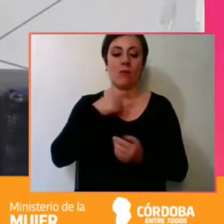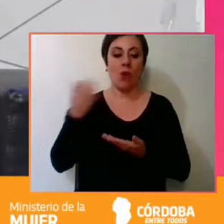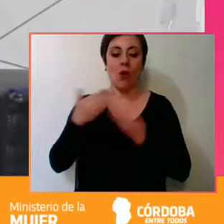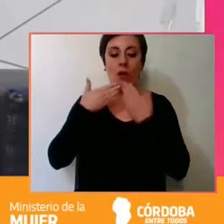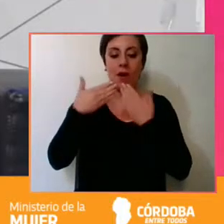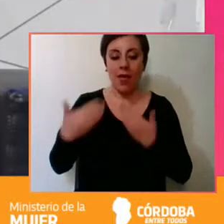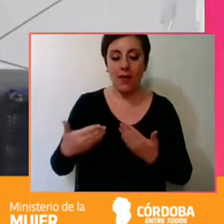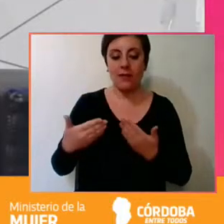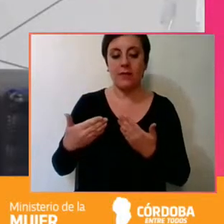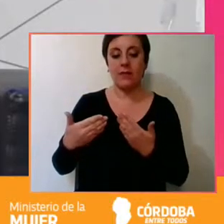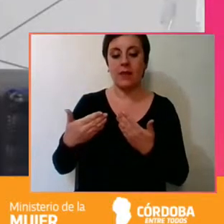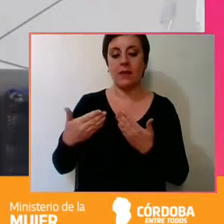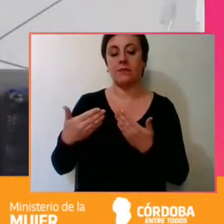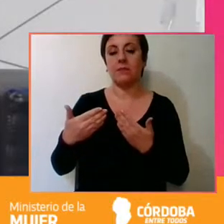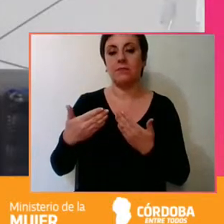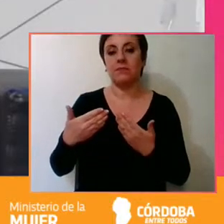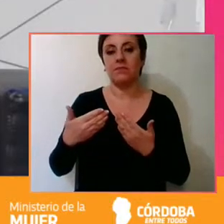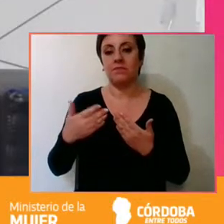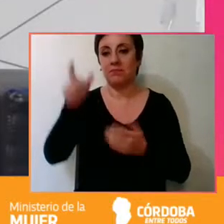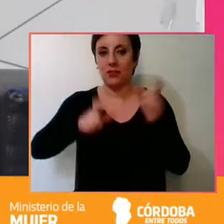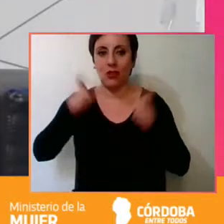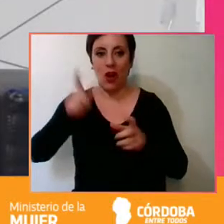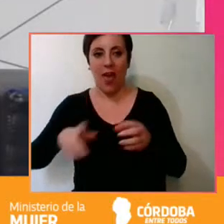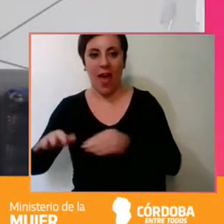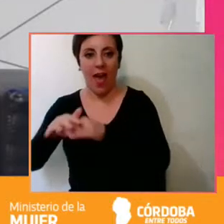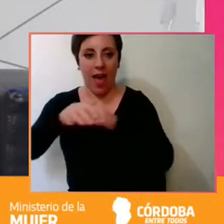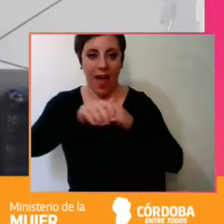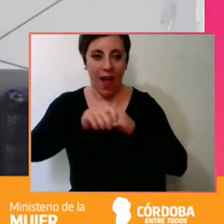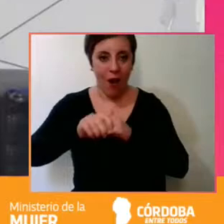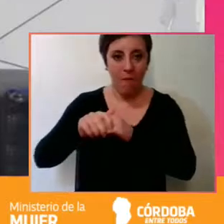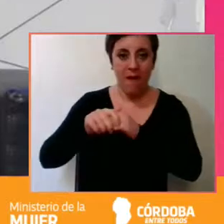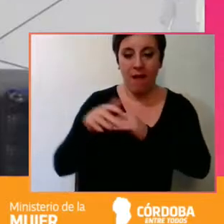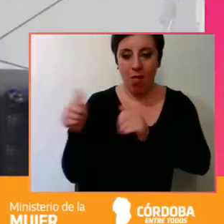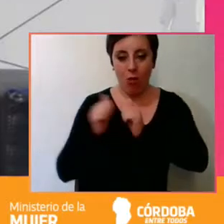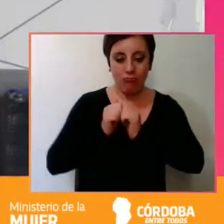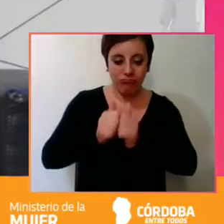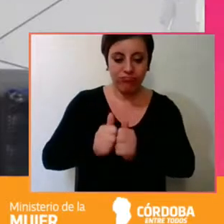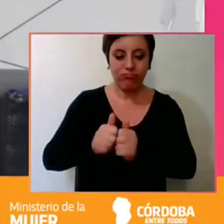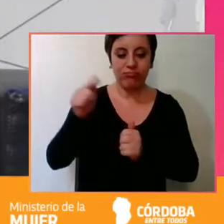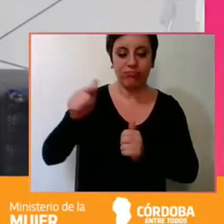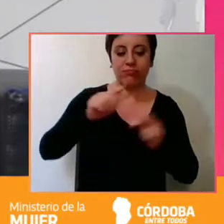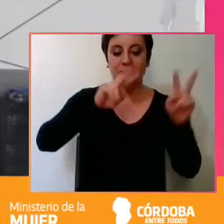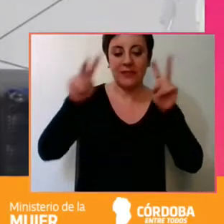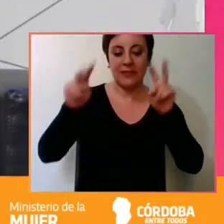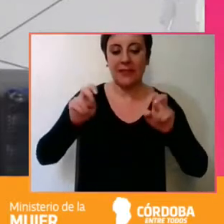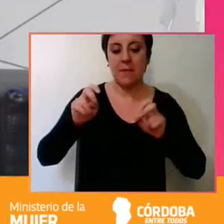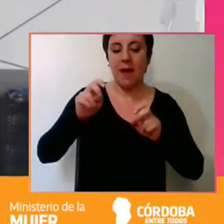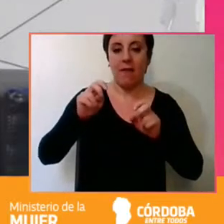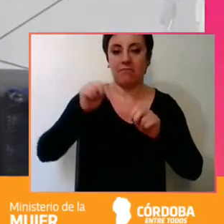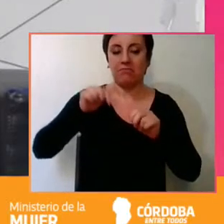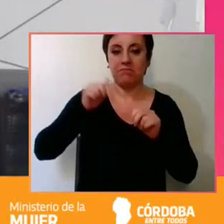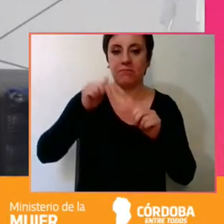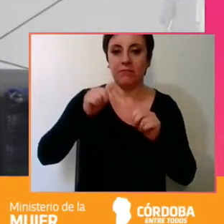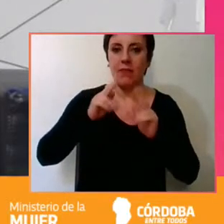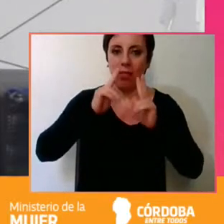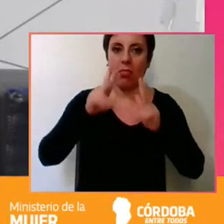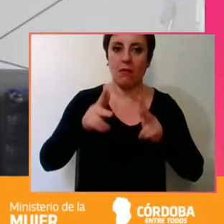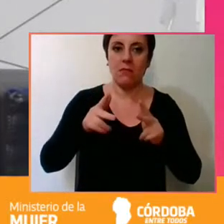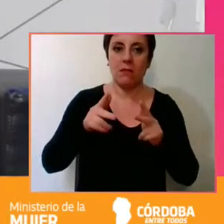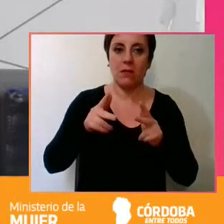que nos están acompañando, sí, que son referentes internacionales en esta temática, y también decirle que tenemos, bueno,